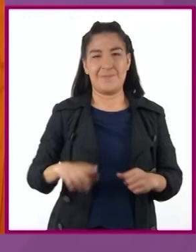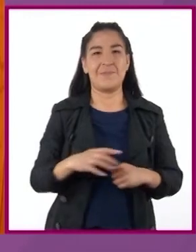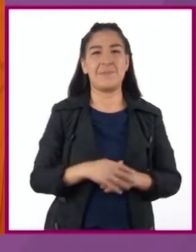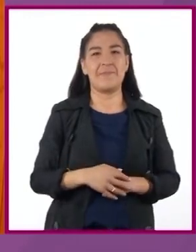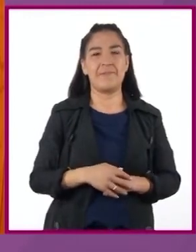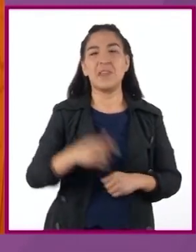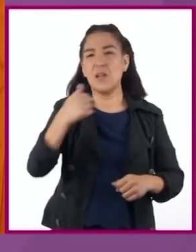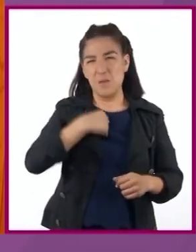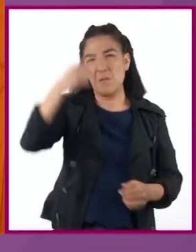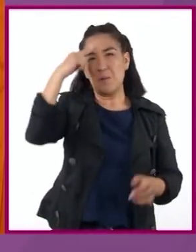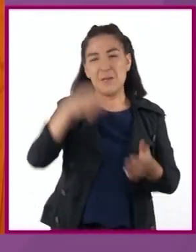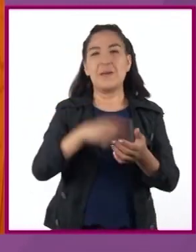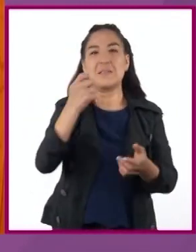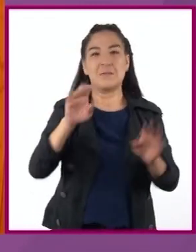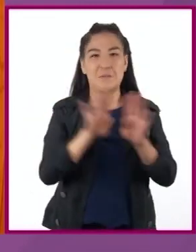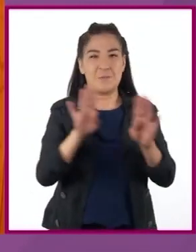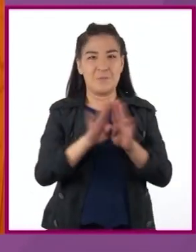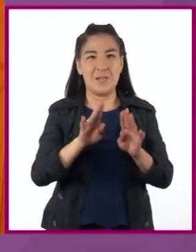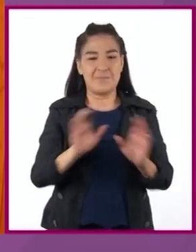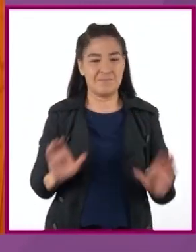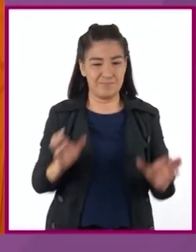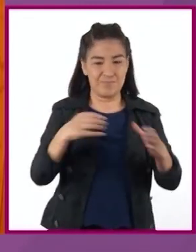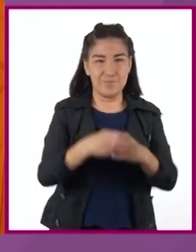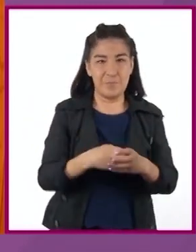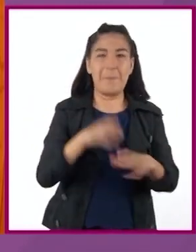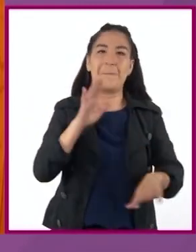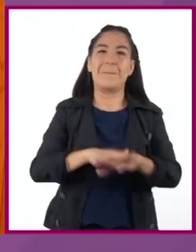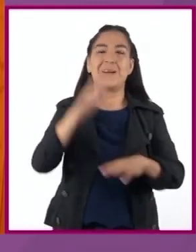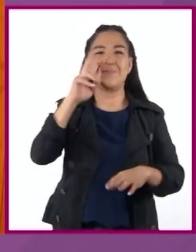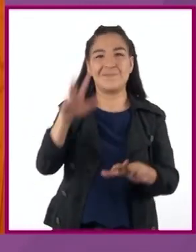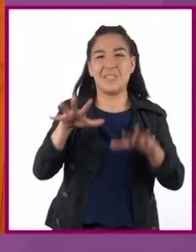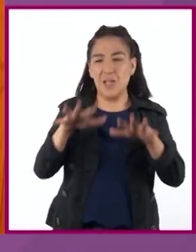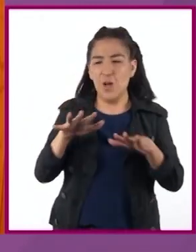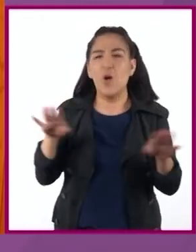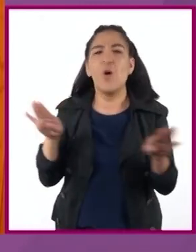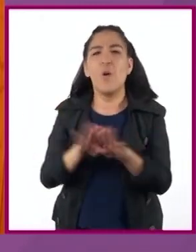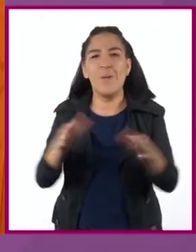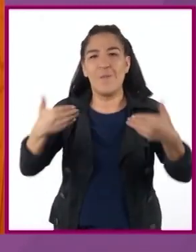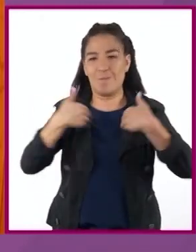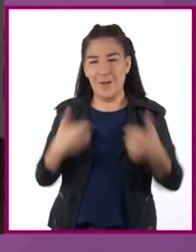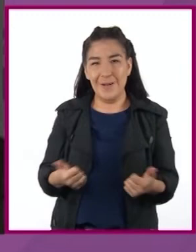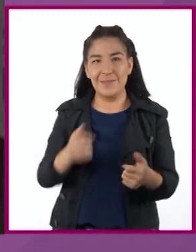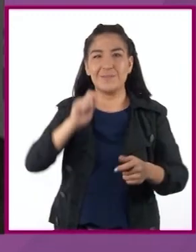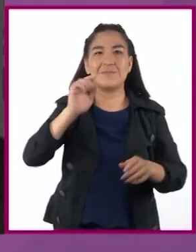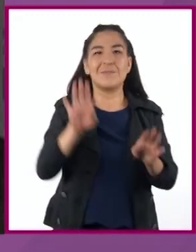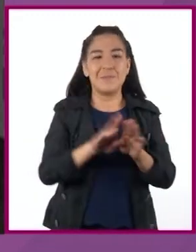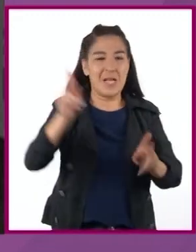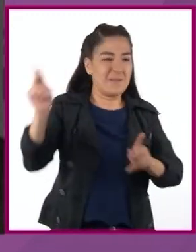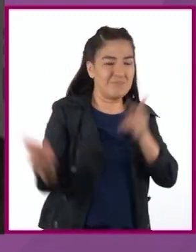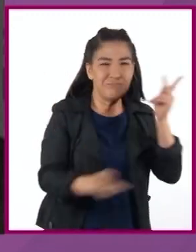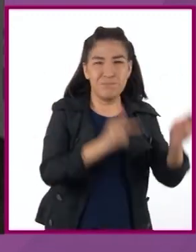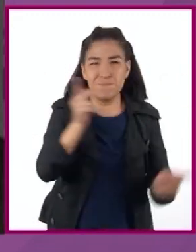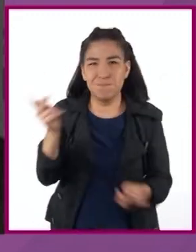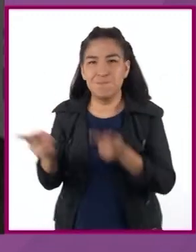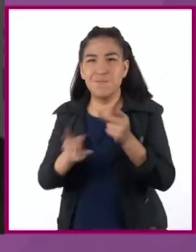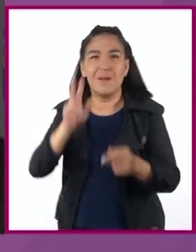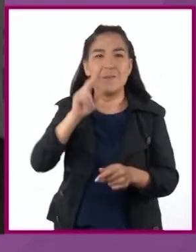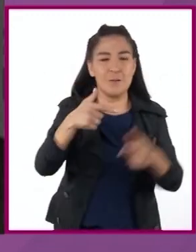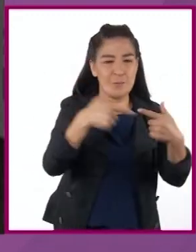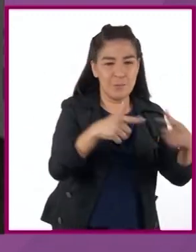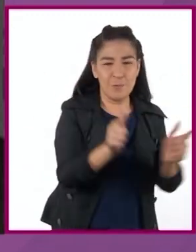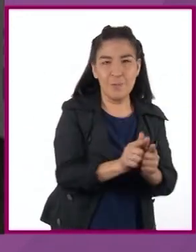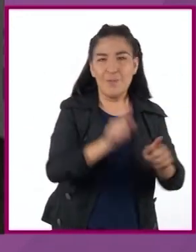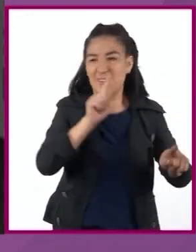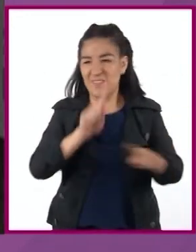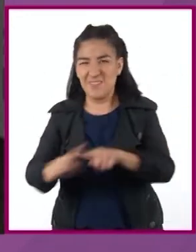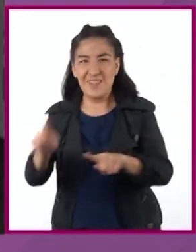Yo creo que las estructuras corporativas son muy atractivas para entender cómo se dan consensos entre grupos muy